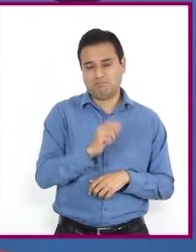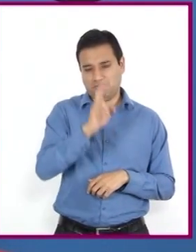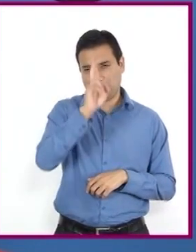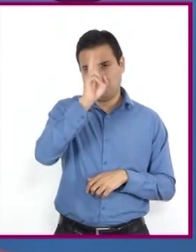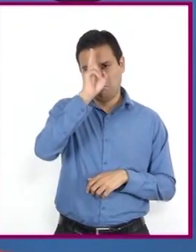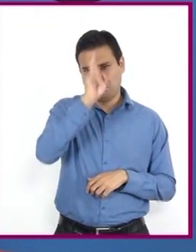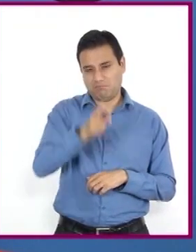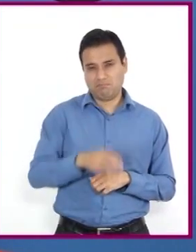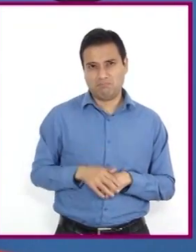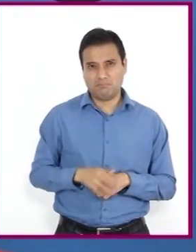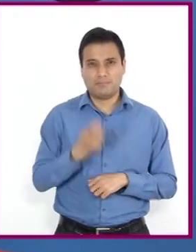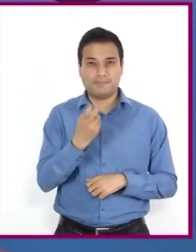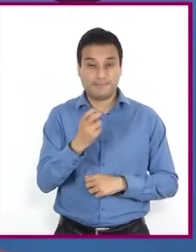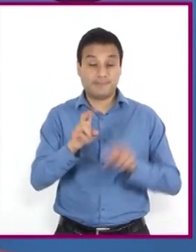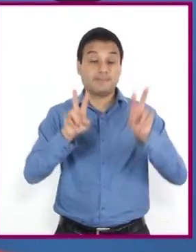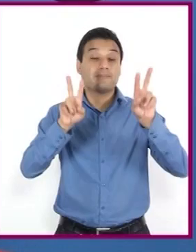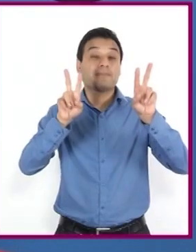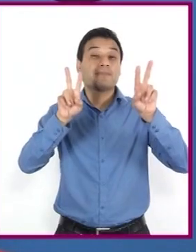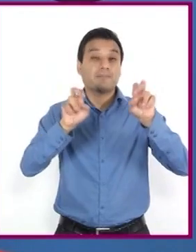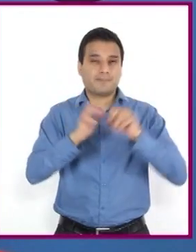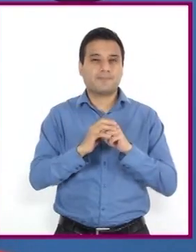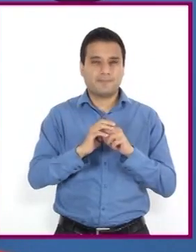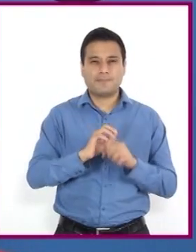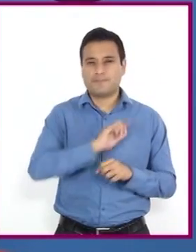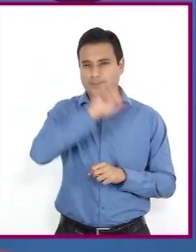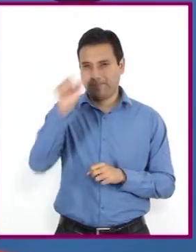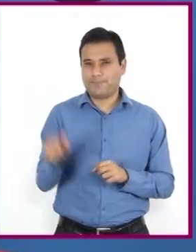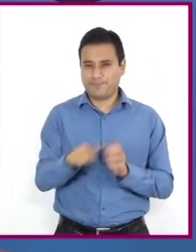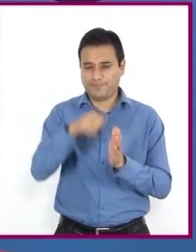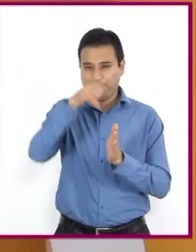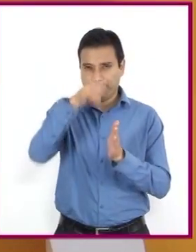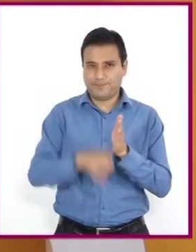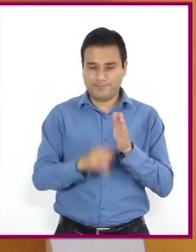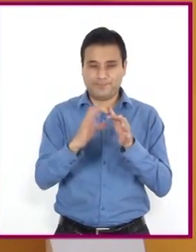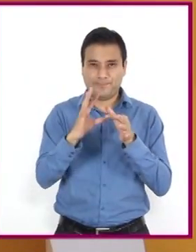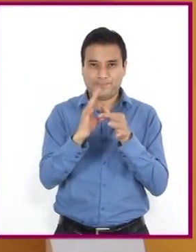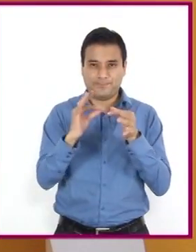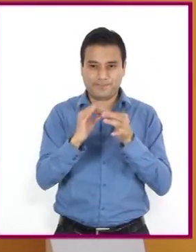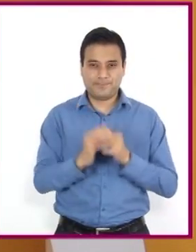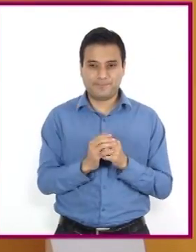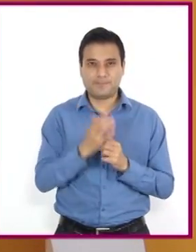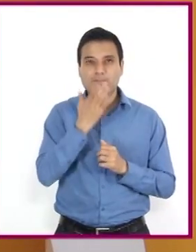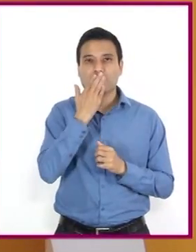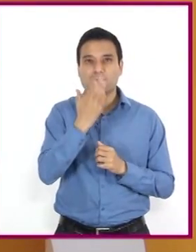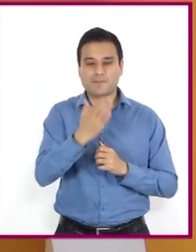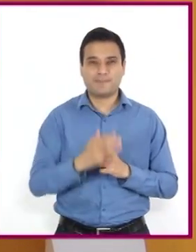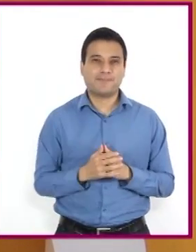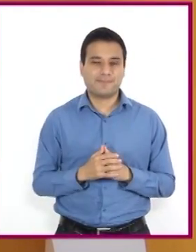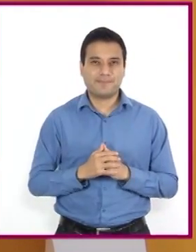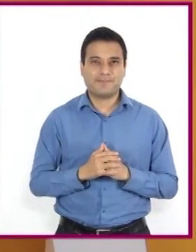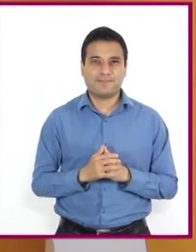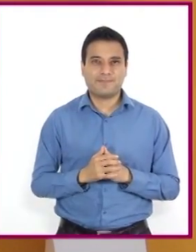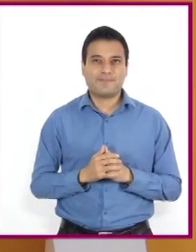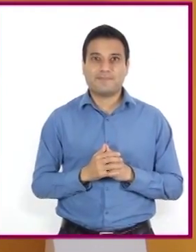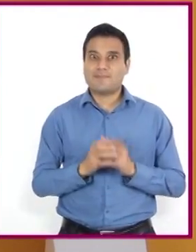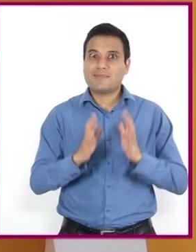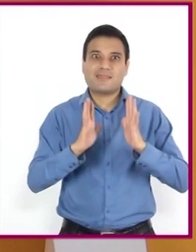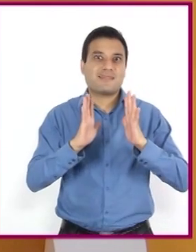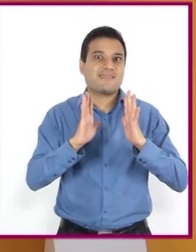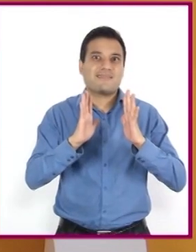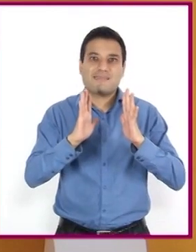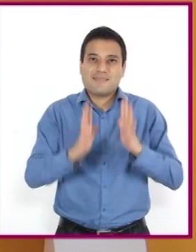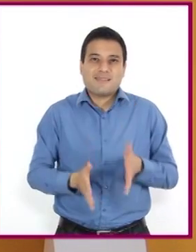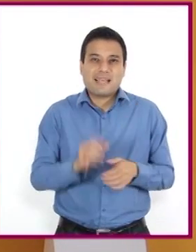un tema que estudiarán con mayor profundidad posteriormente. Bien, maestro Eduardo, casi hemos